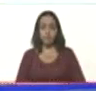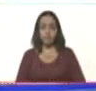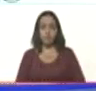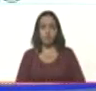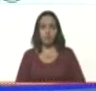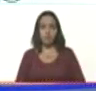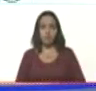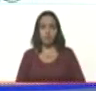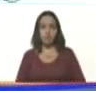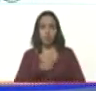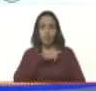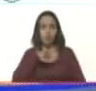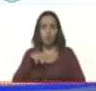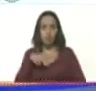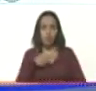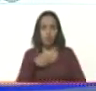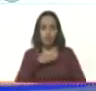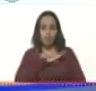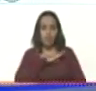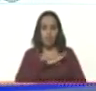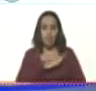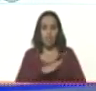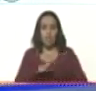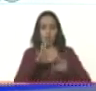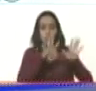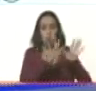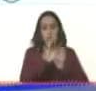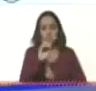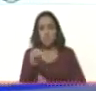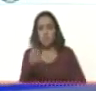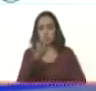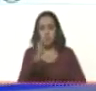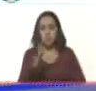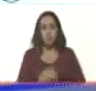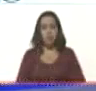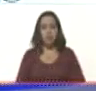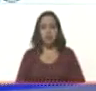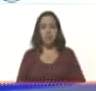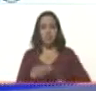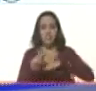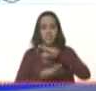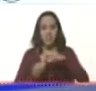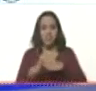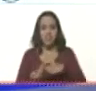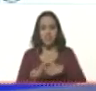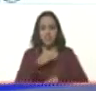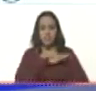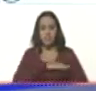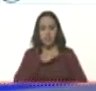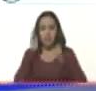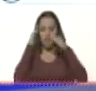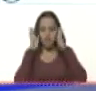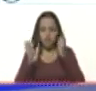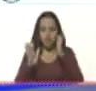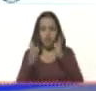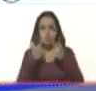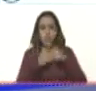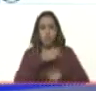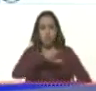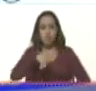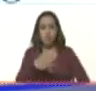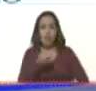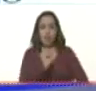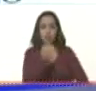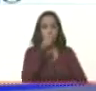Nosotros teníamos, por ejemplo, 900 y pico de bases de misiones atendidas. Pero nosotros teníamos comida